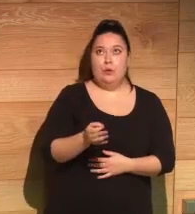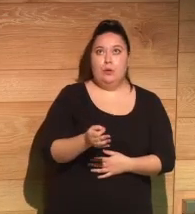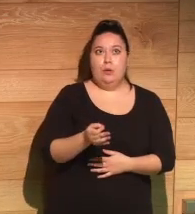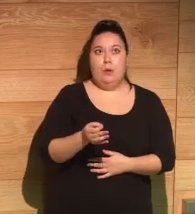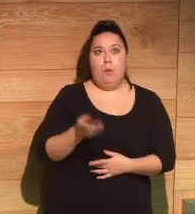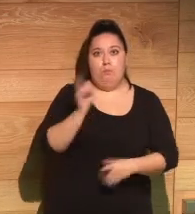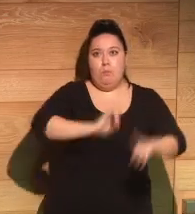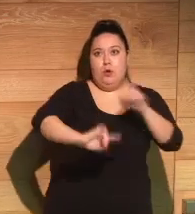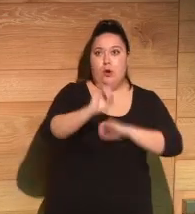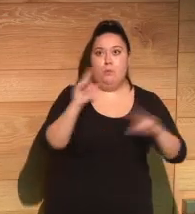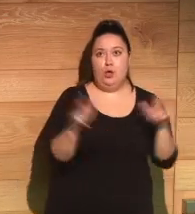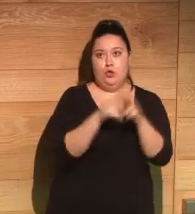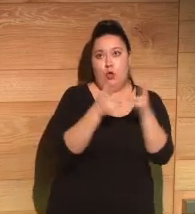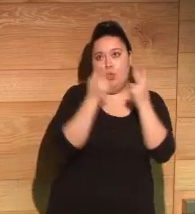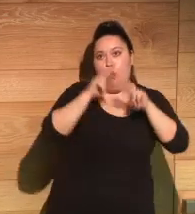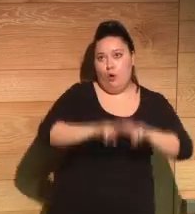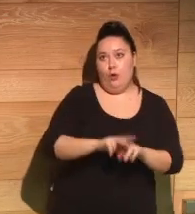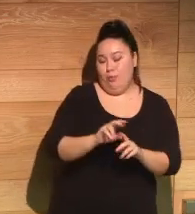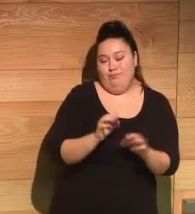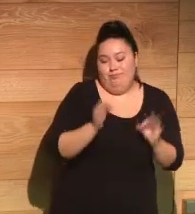problema sociológico de primer orden.